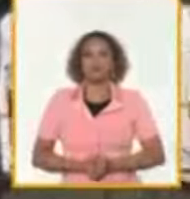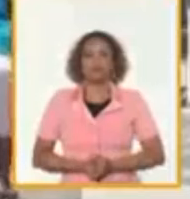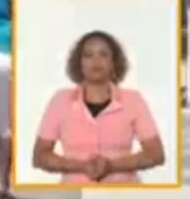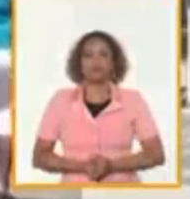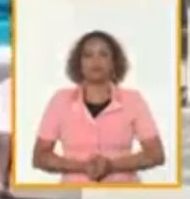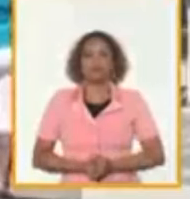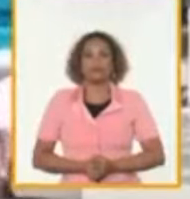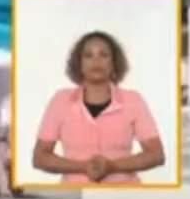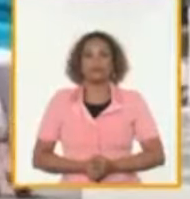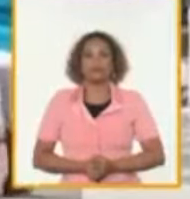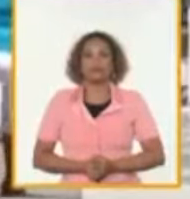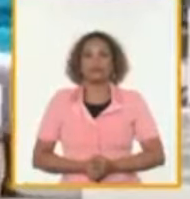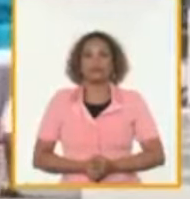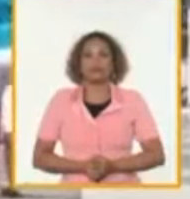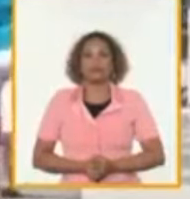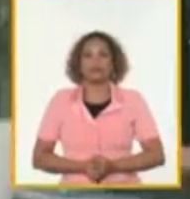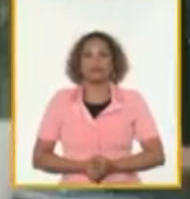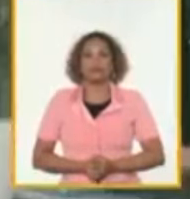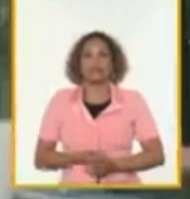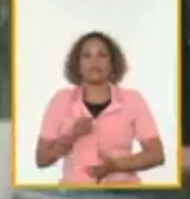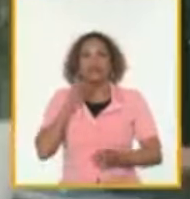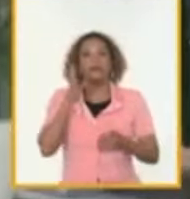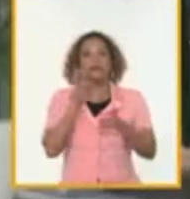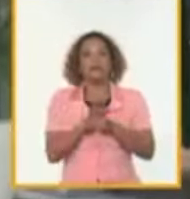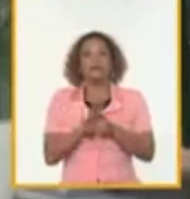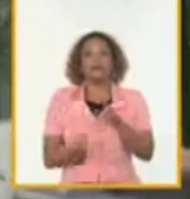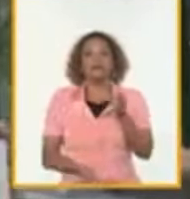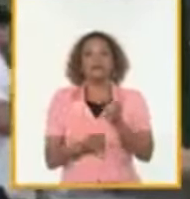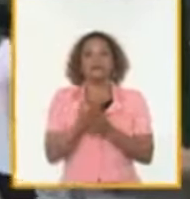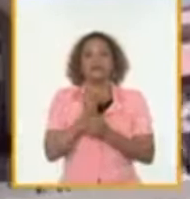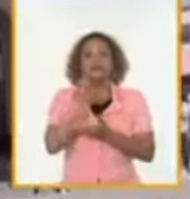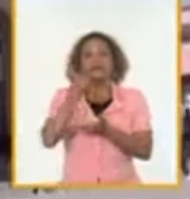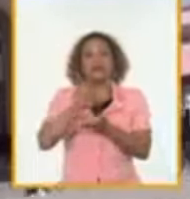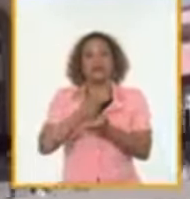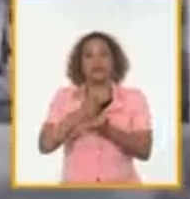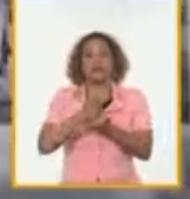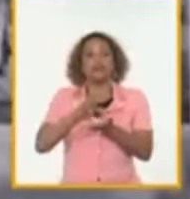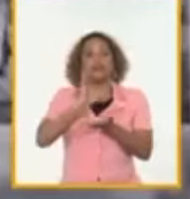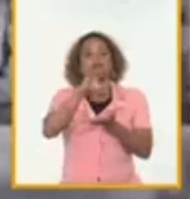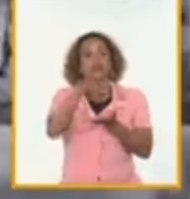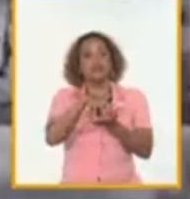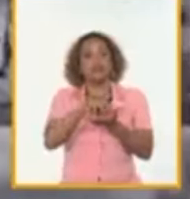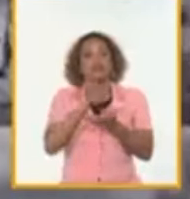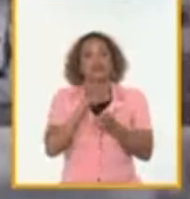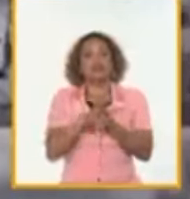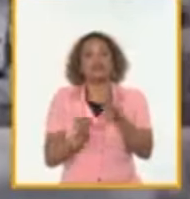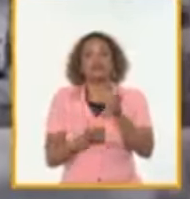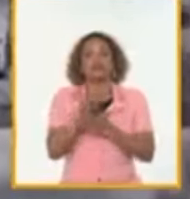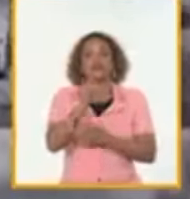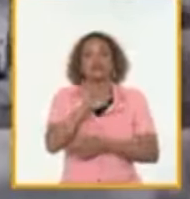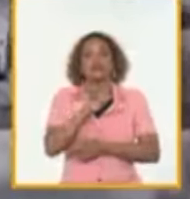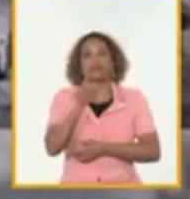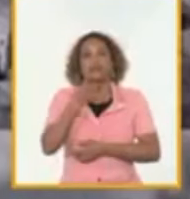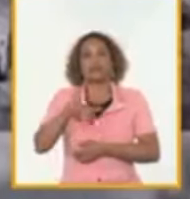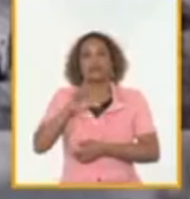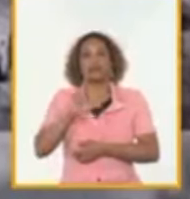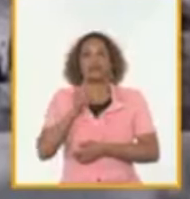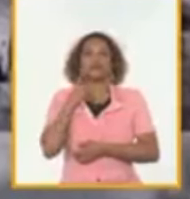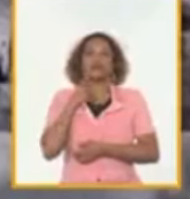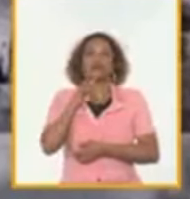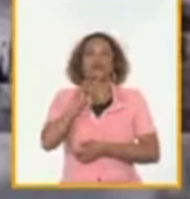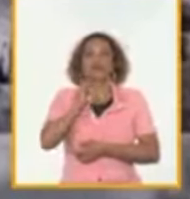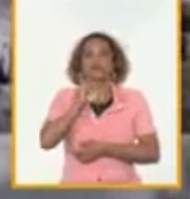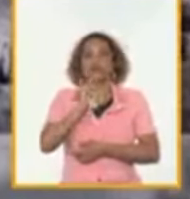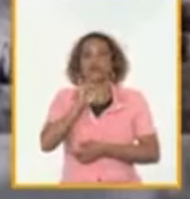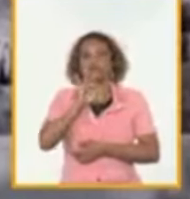Tamarindo quedaría como testigo del inicio fundacional de una ciudad que comenzaría a formarse el 15 de julio de 1689 tras